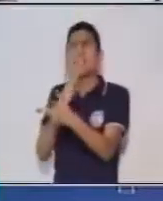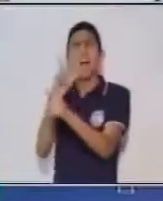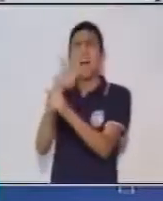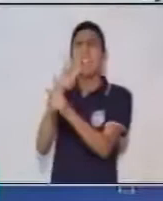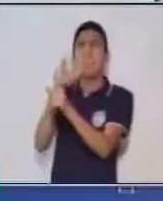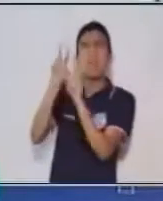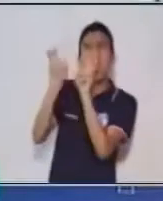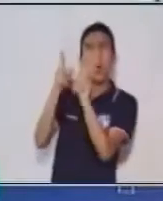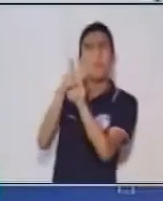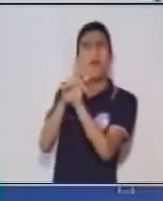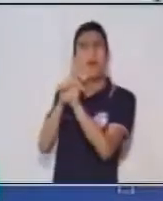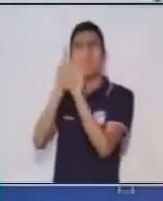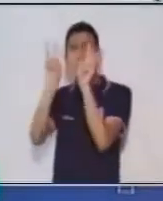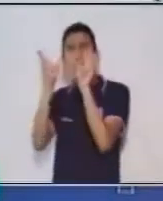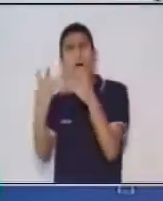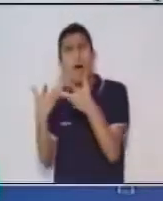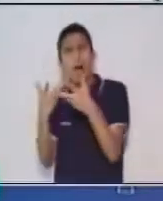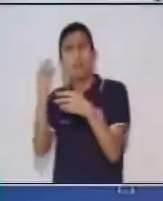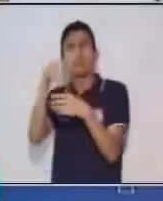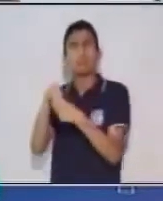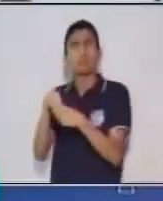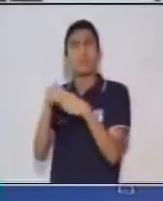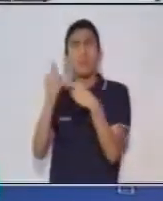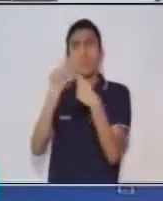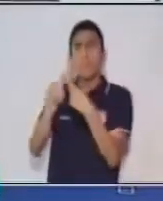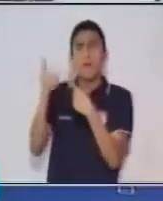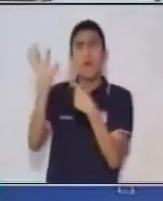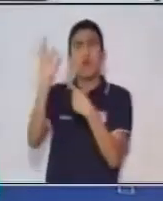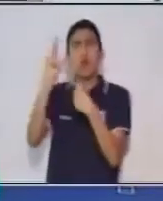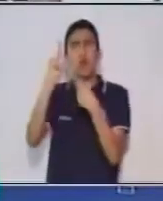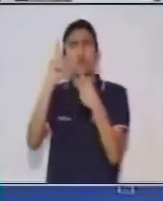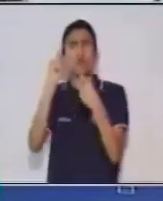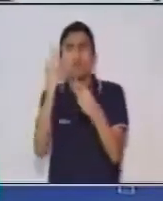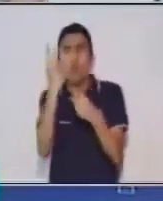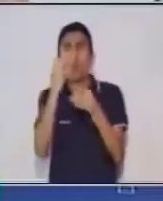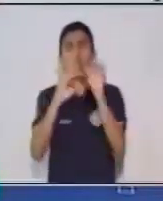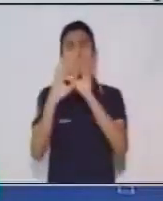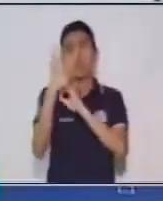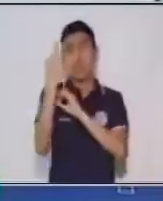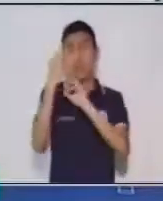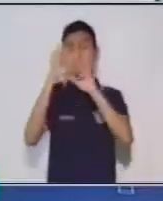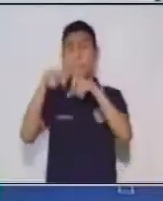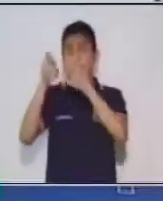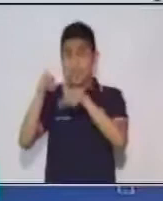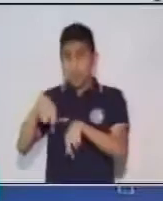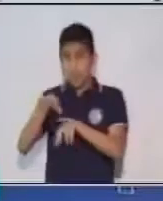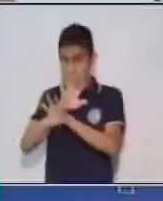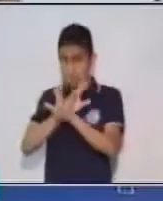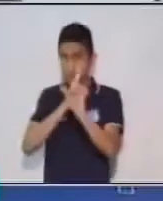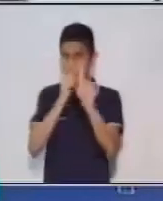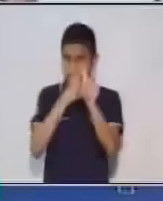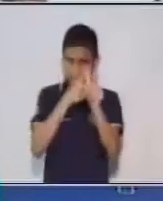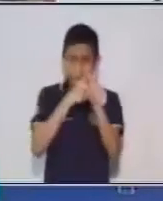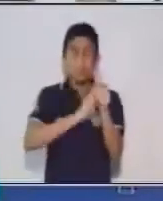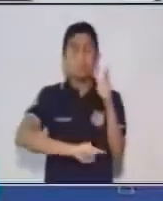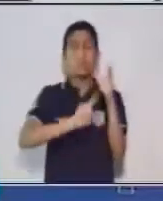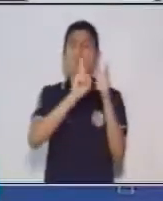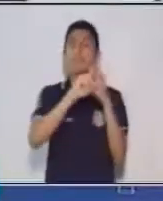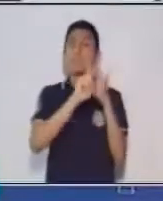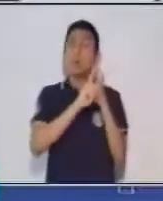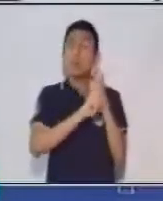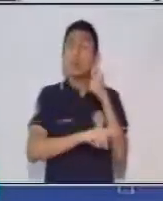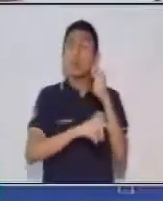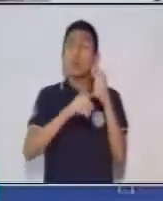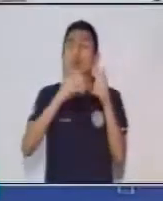a quién estamos hablando. Si es la primera, segunda, tercera. Luego tenemos el número, si es